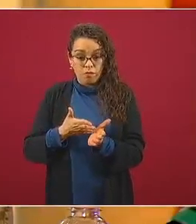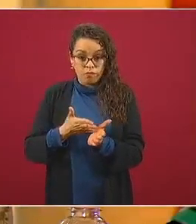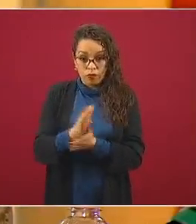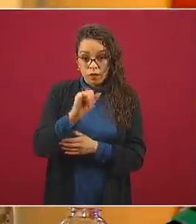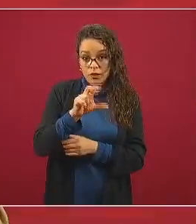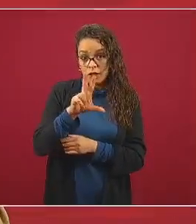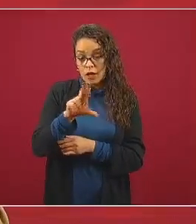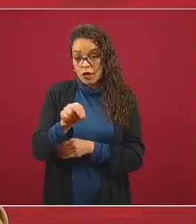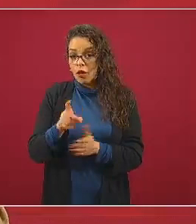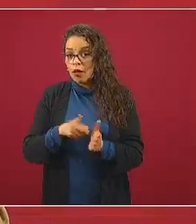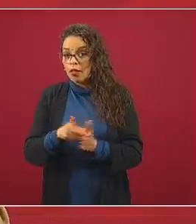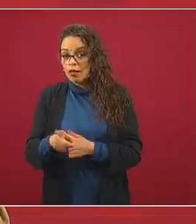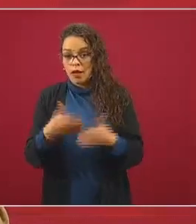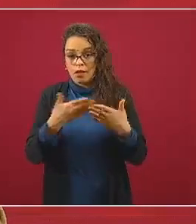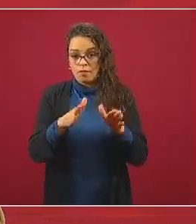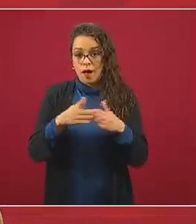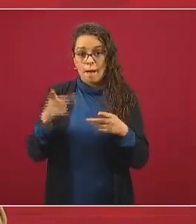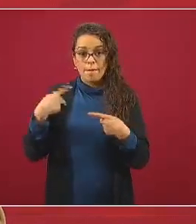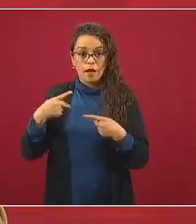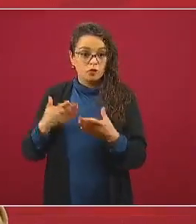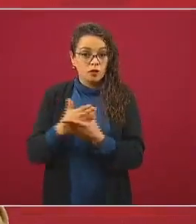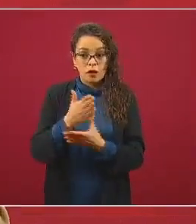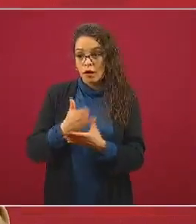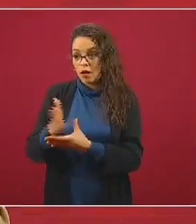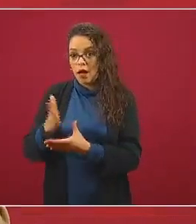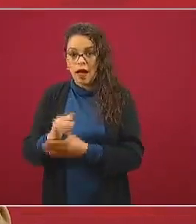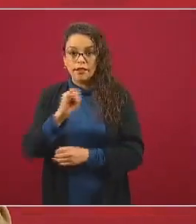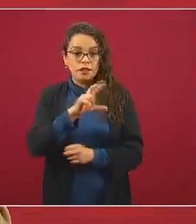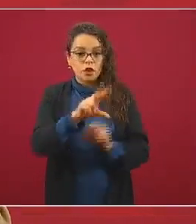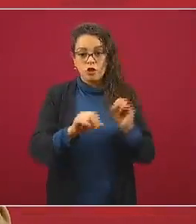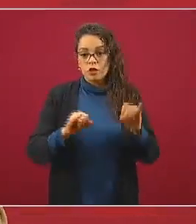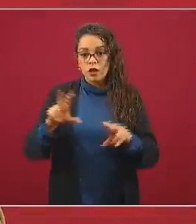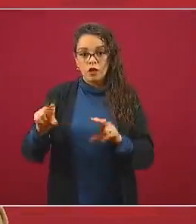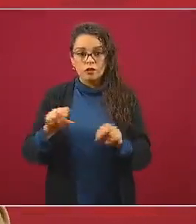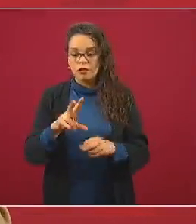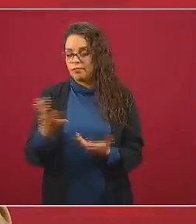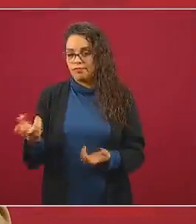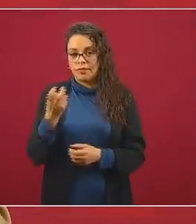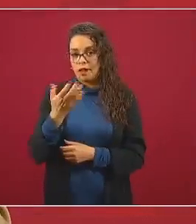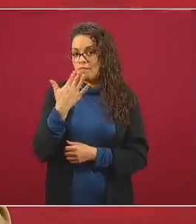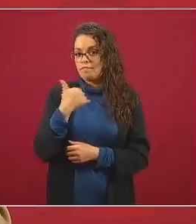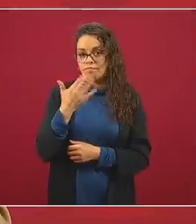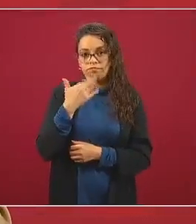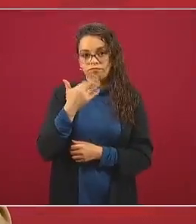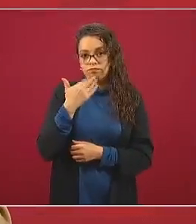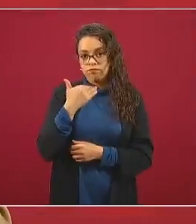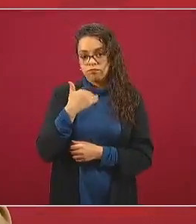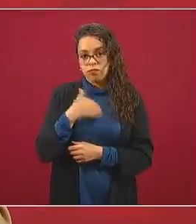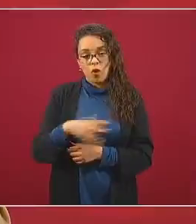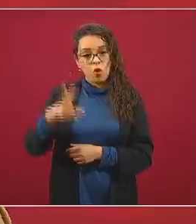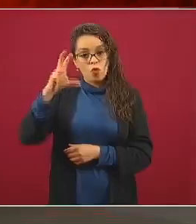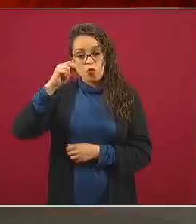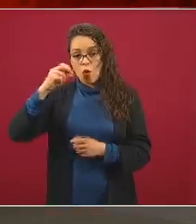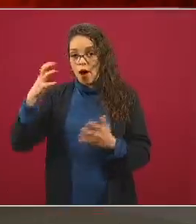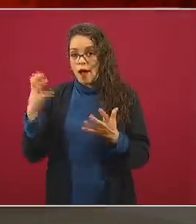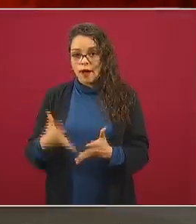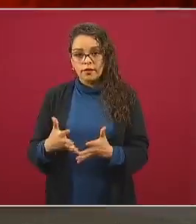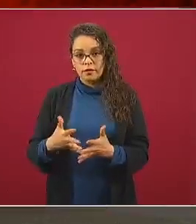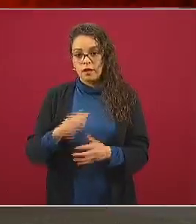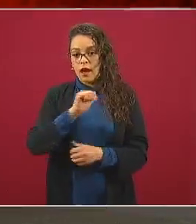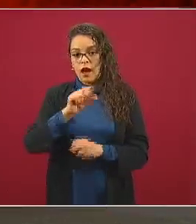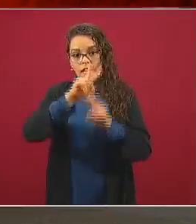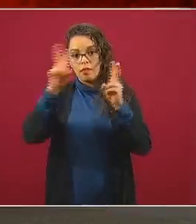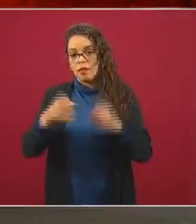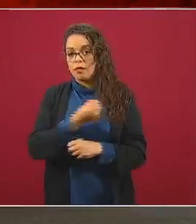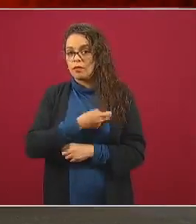particulares decidir por sí mismos quién entra y quién no a un establecimiento, ni siquiera por condiciones de salud. Solo para